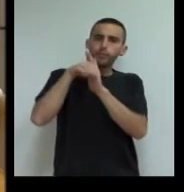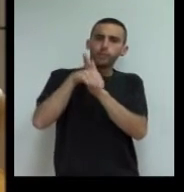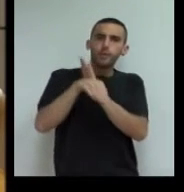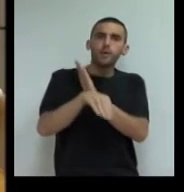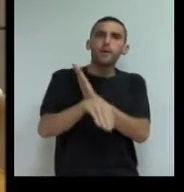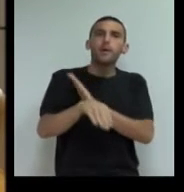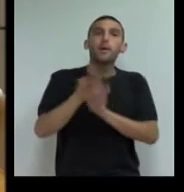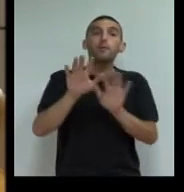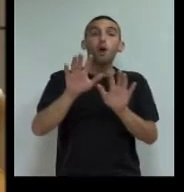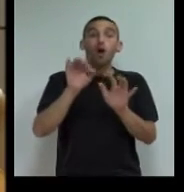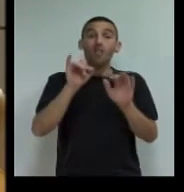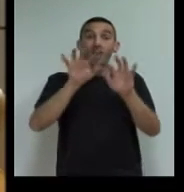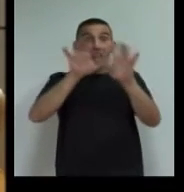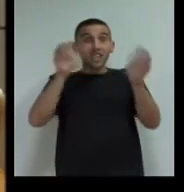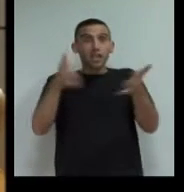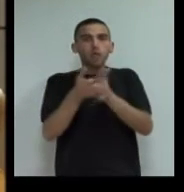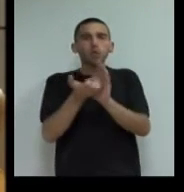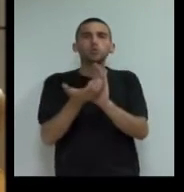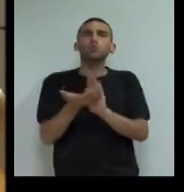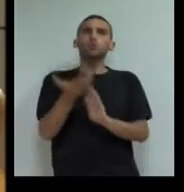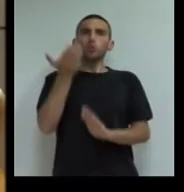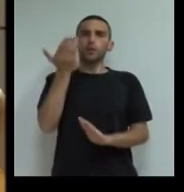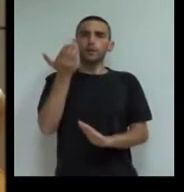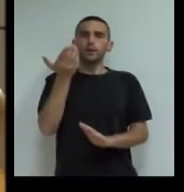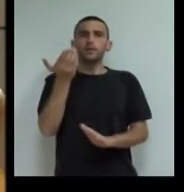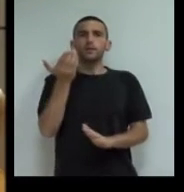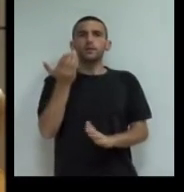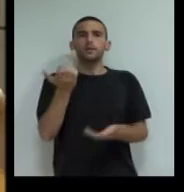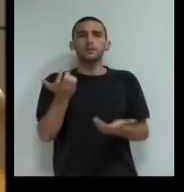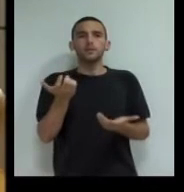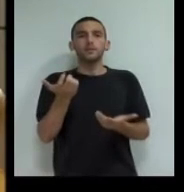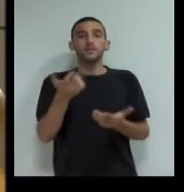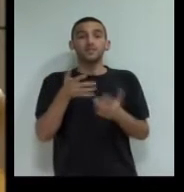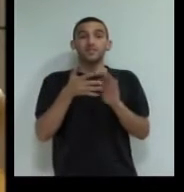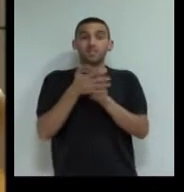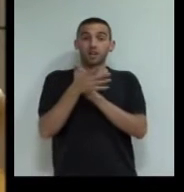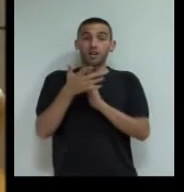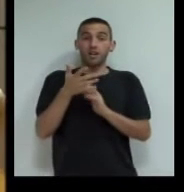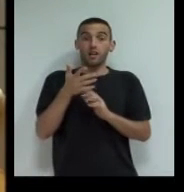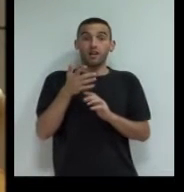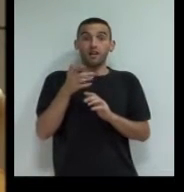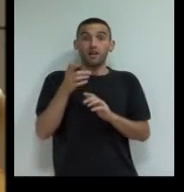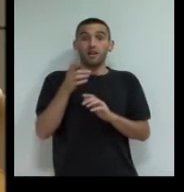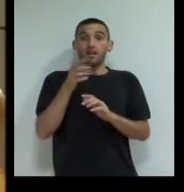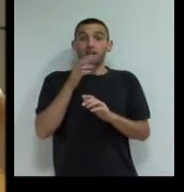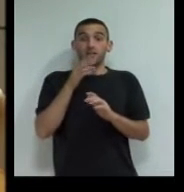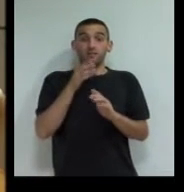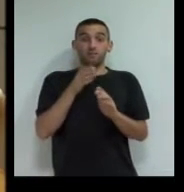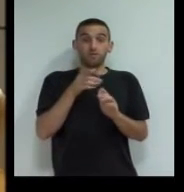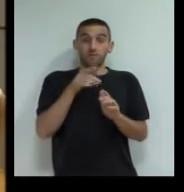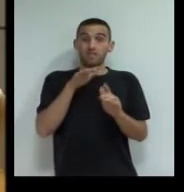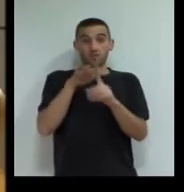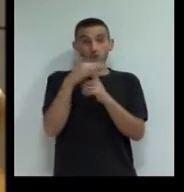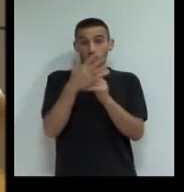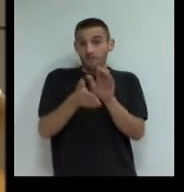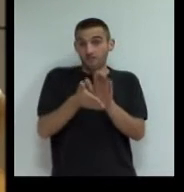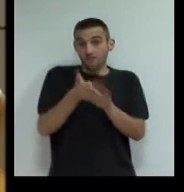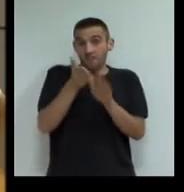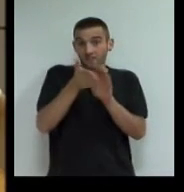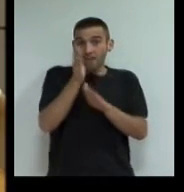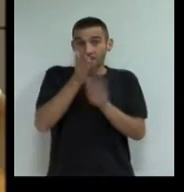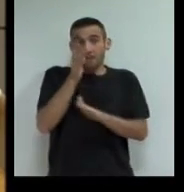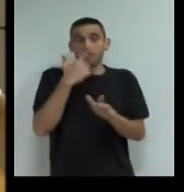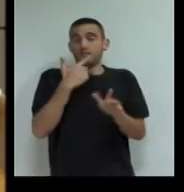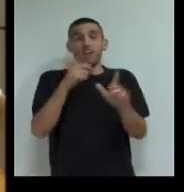lo que tienen online. Claro, ¿qué es lo que ocurre? Que mientras esto se sea así, lo que ocurre, porque vamos hacia eso,